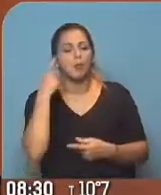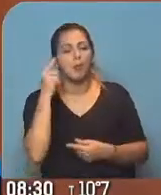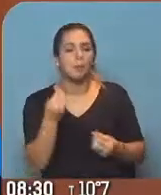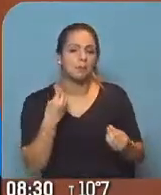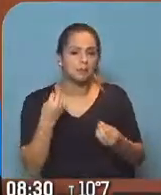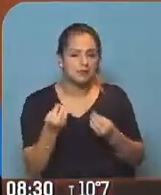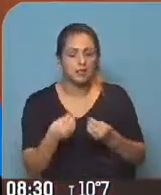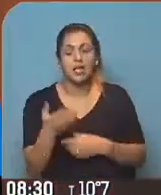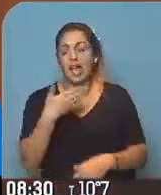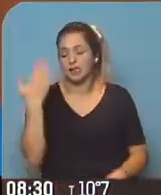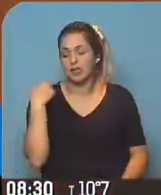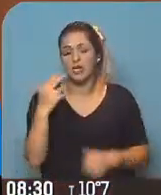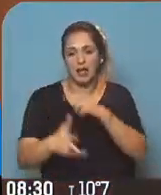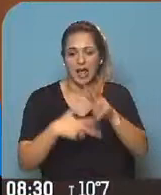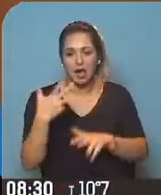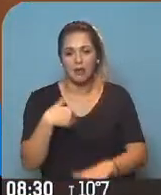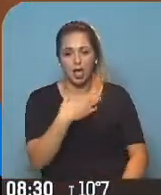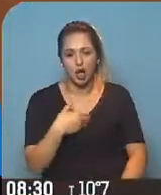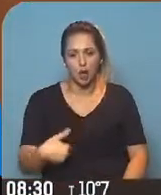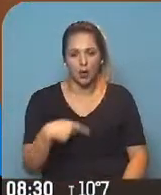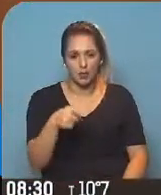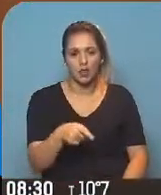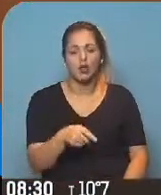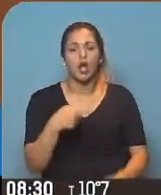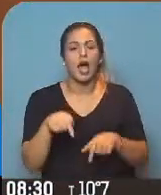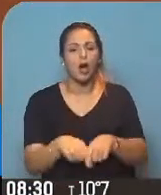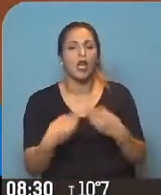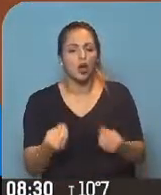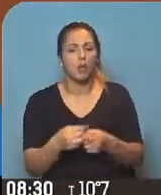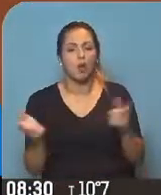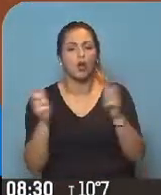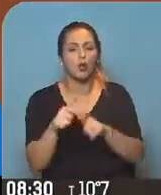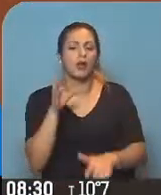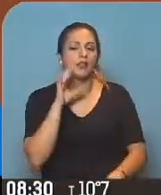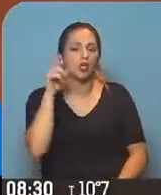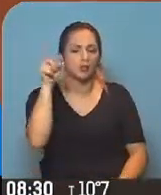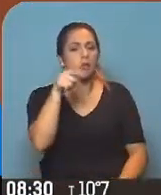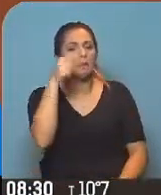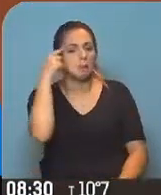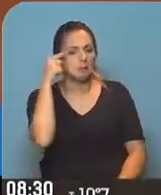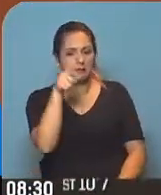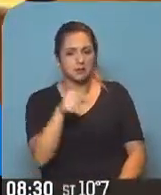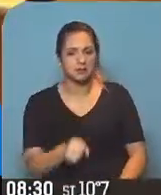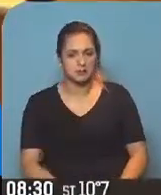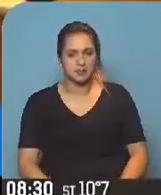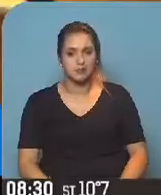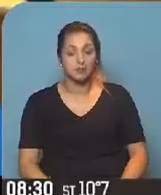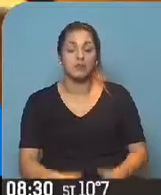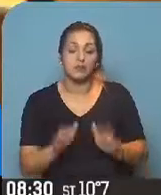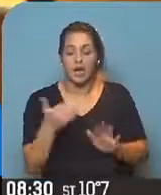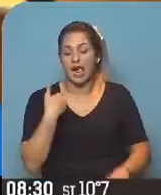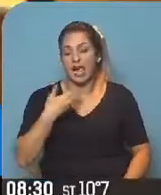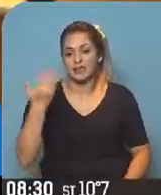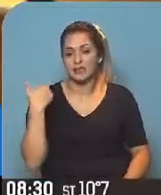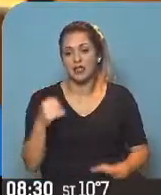después de los anuncios del gobierno nacional y de lo que va a ser hoy las reuniones en washington bueno se supone que los anuncios del día